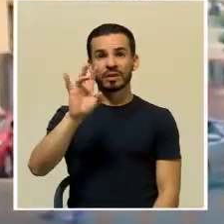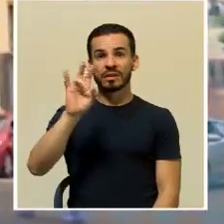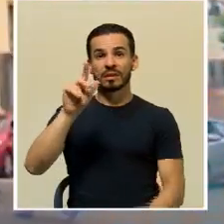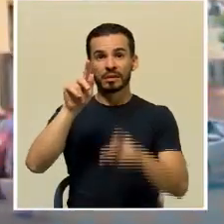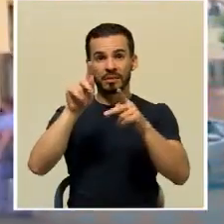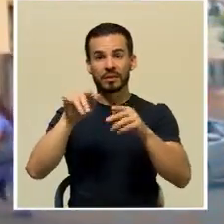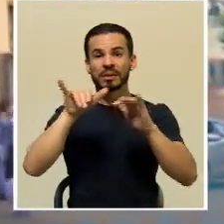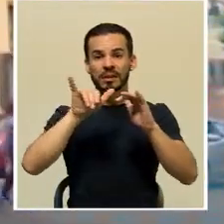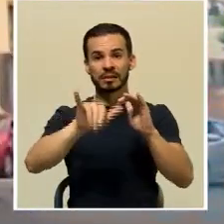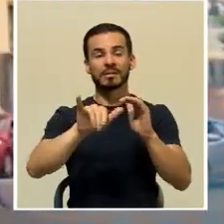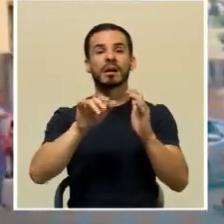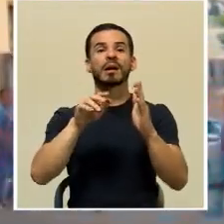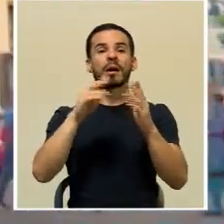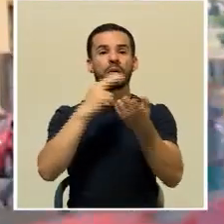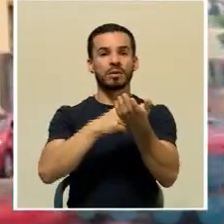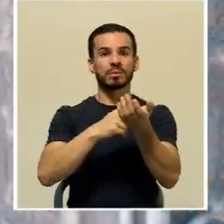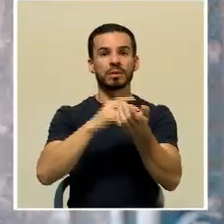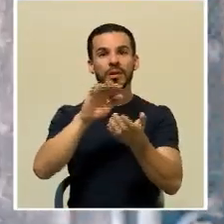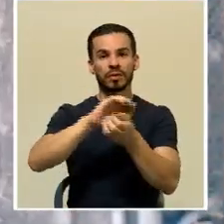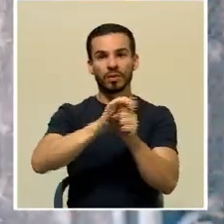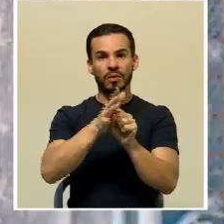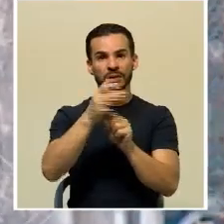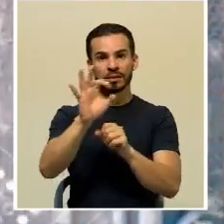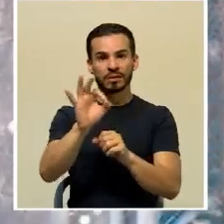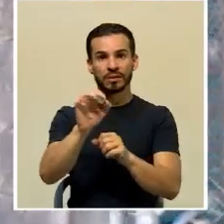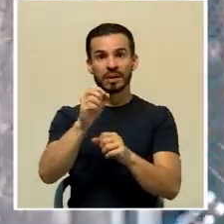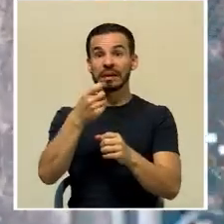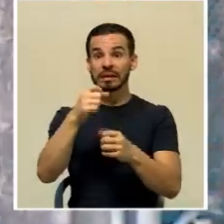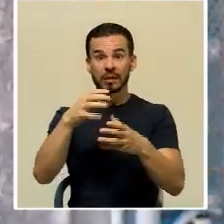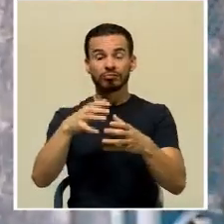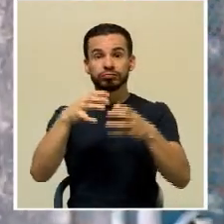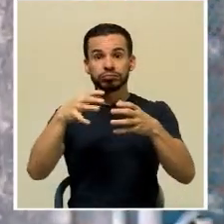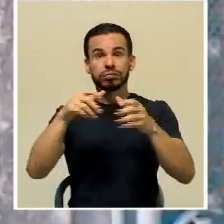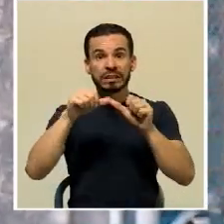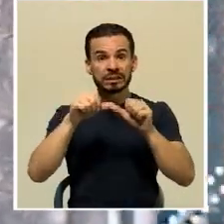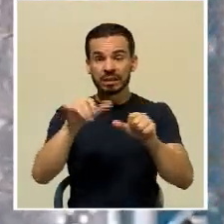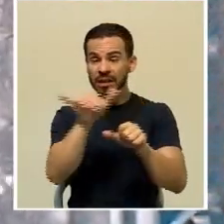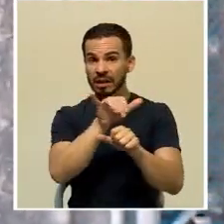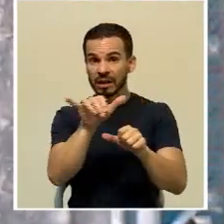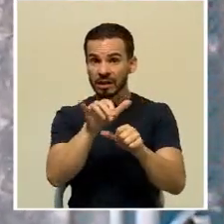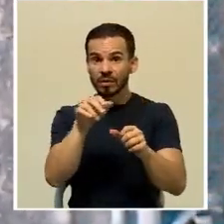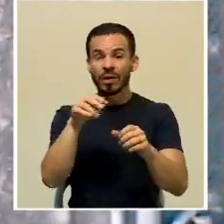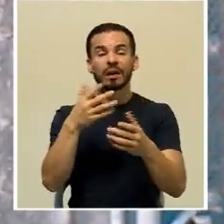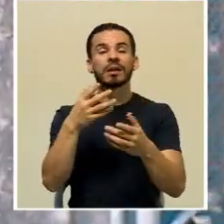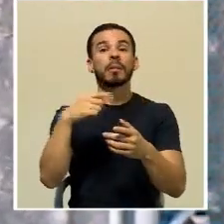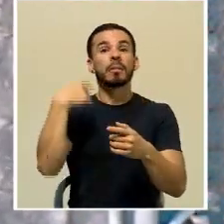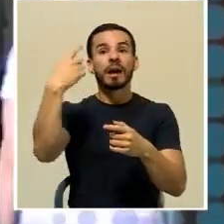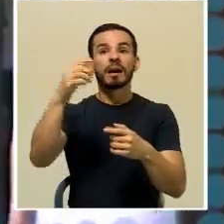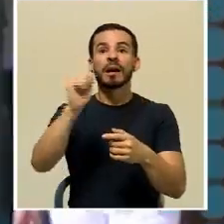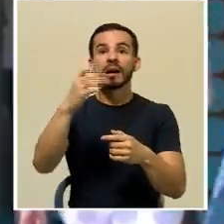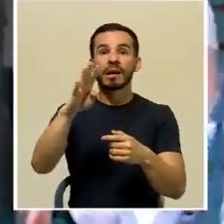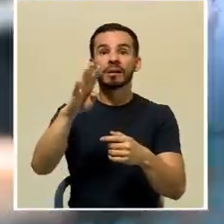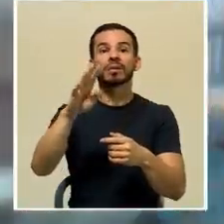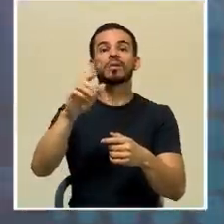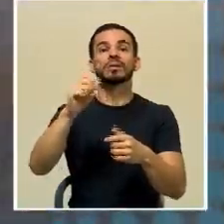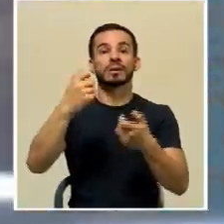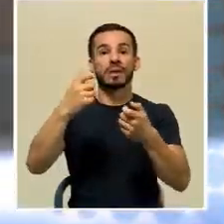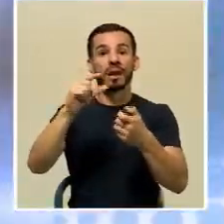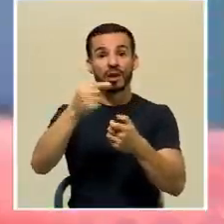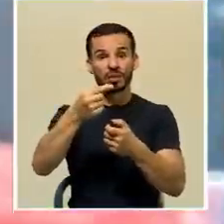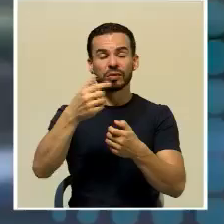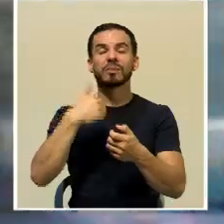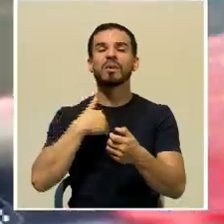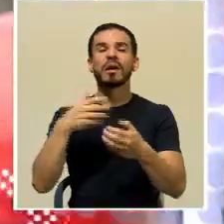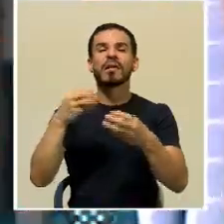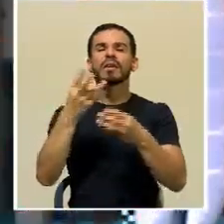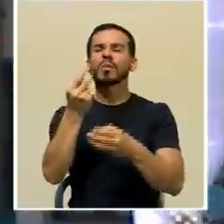...207 personas permanecen hospitalizadas por COVID-19. Si la tendencia de internamiento actual se mantiene, para el 14 de agosto podrían